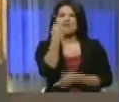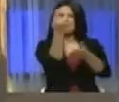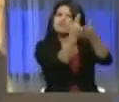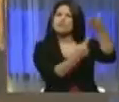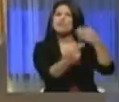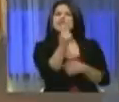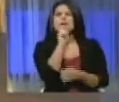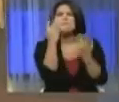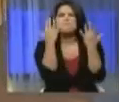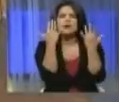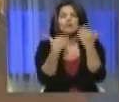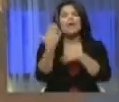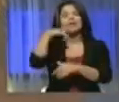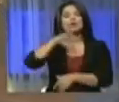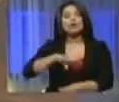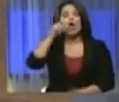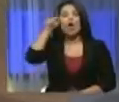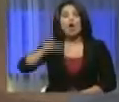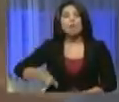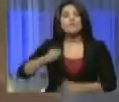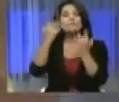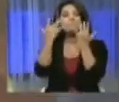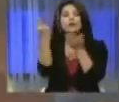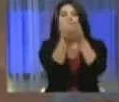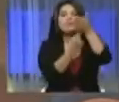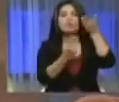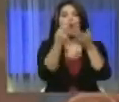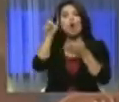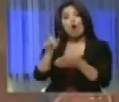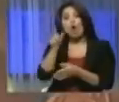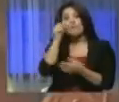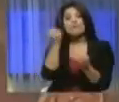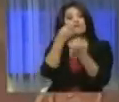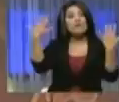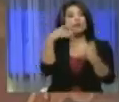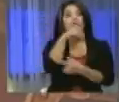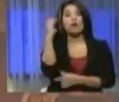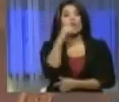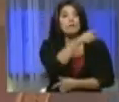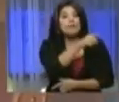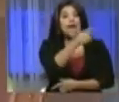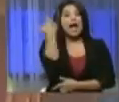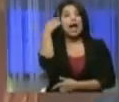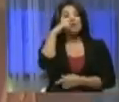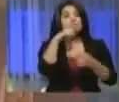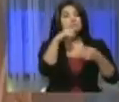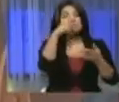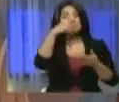artista plástico, el artista plástico más importante de Colombia en el siglo XIX.